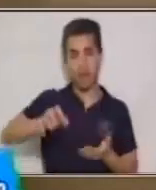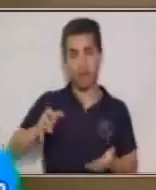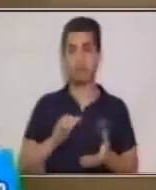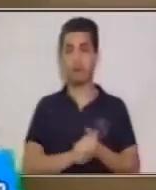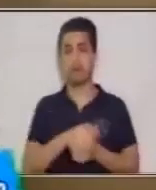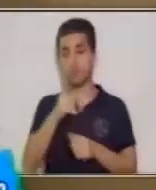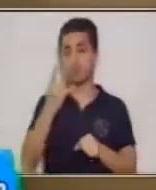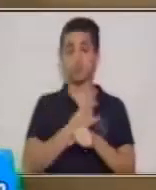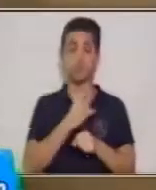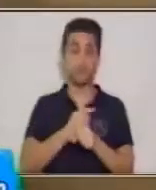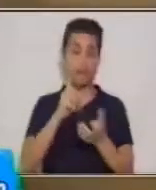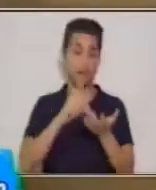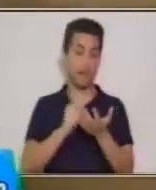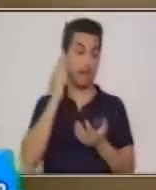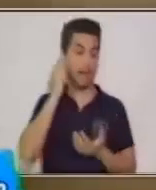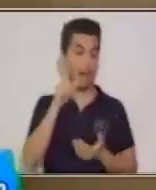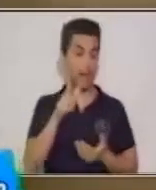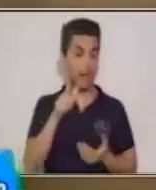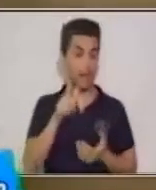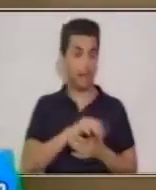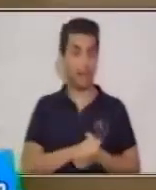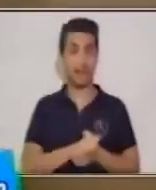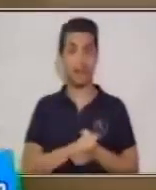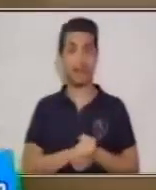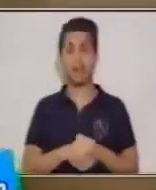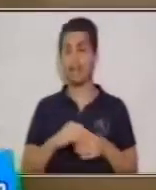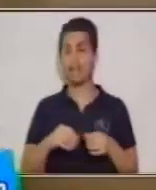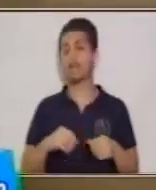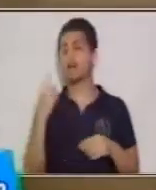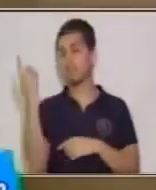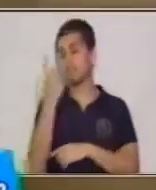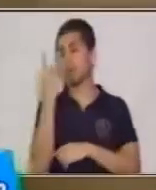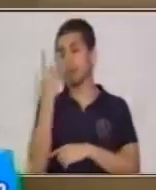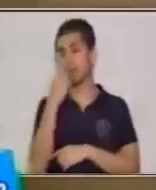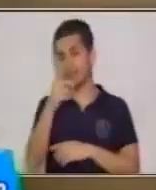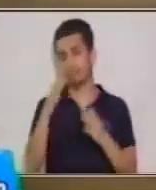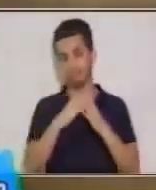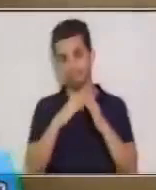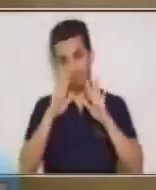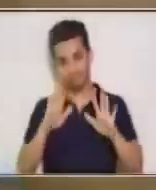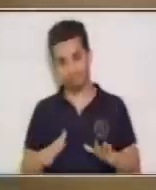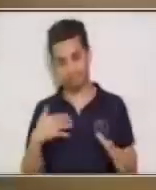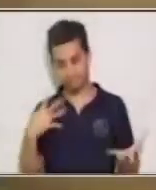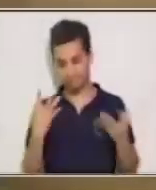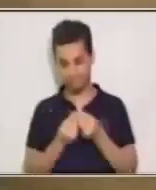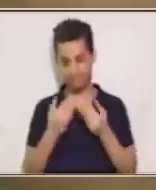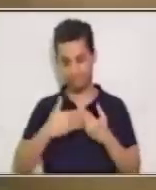usar gel antibacterial y muy importante, quédate en casa.